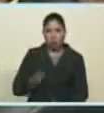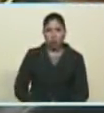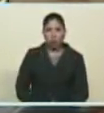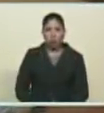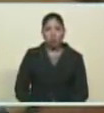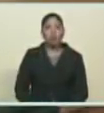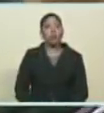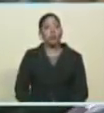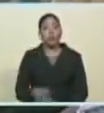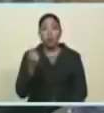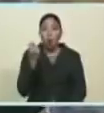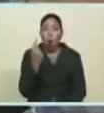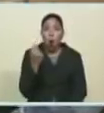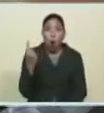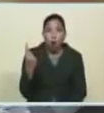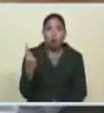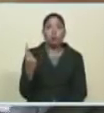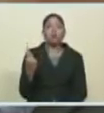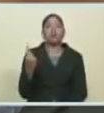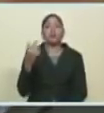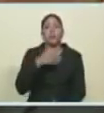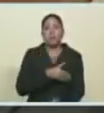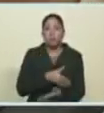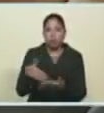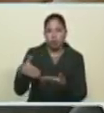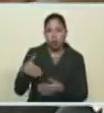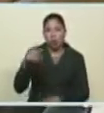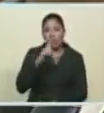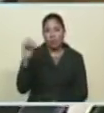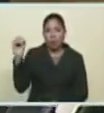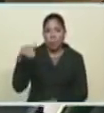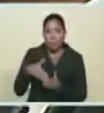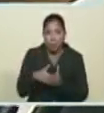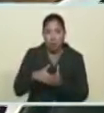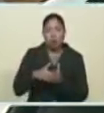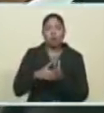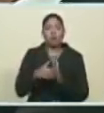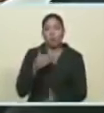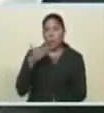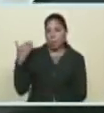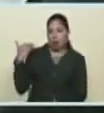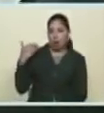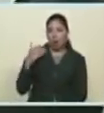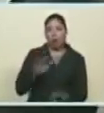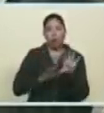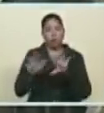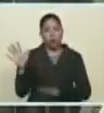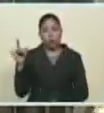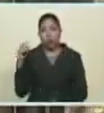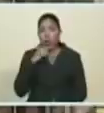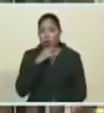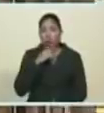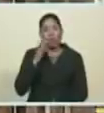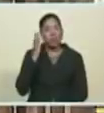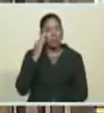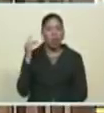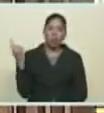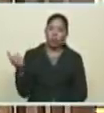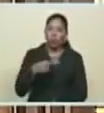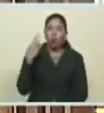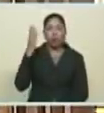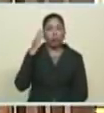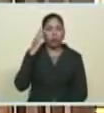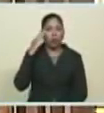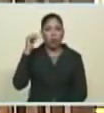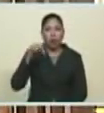los 11.100.000 que votaron el pasado 15 de octubre, y sabe todo nuestro pueblo que el